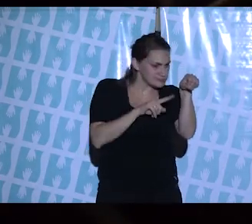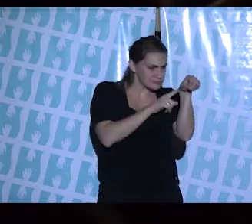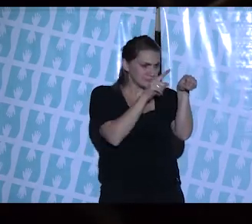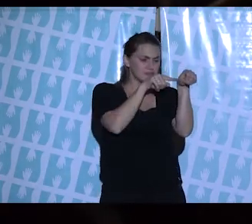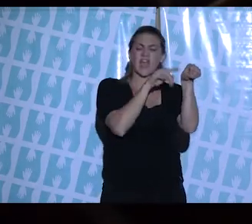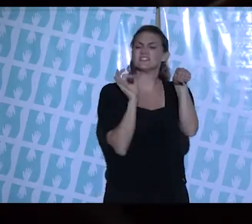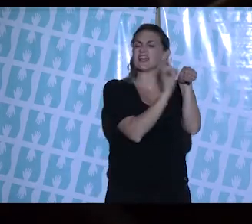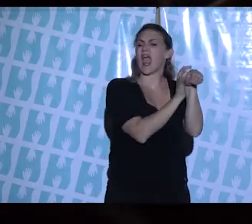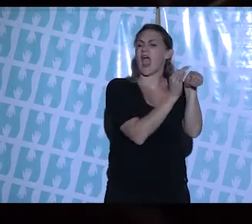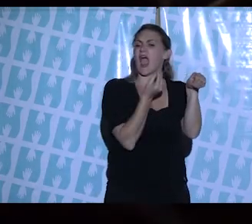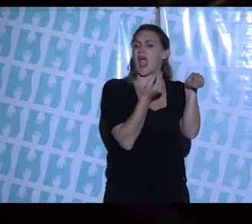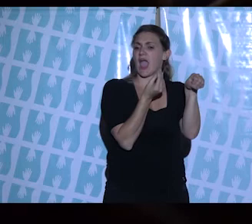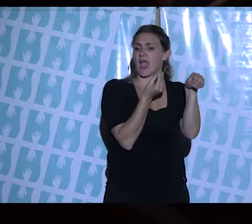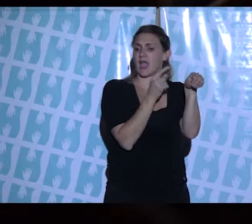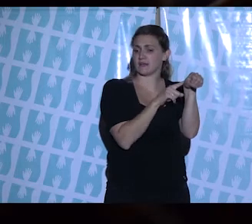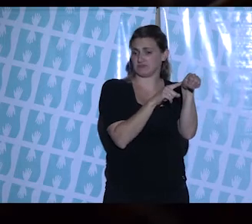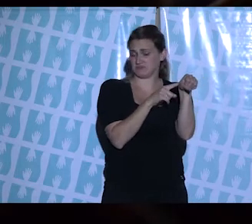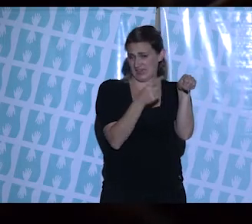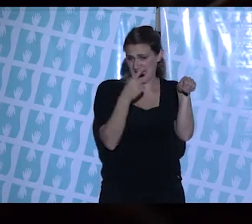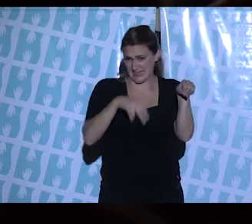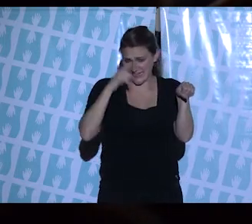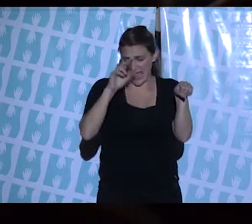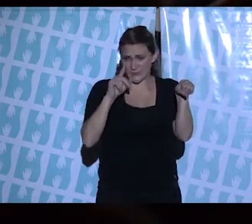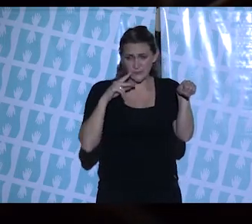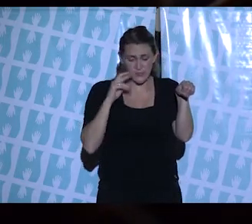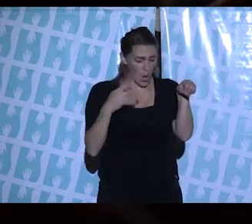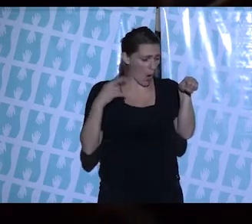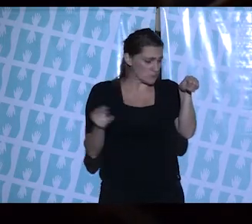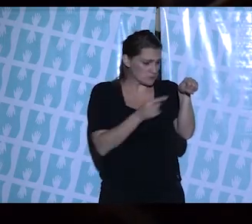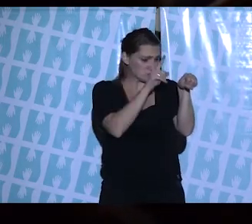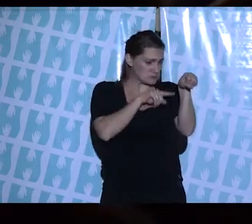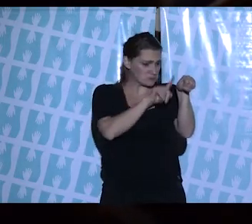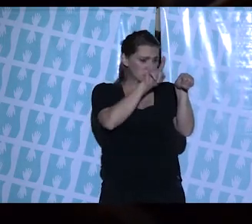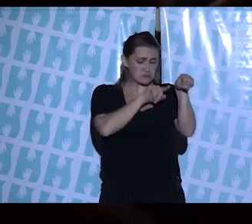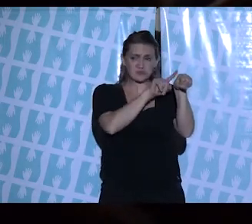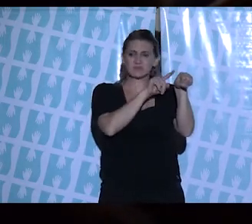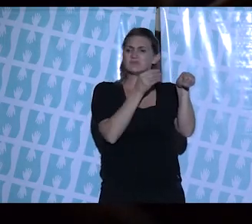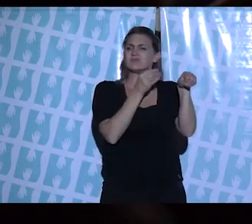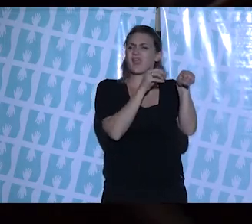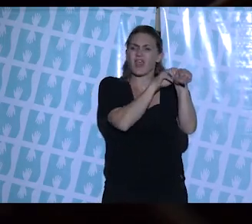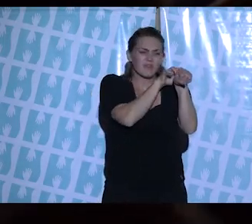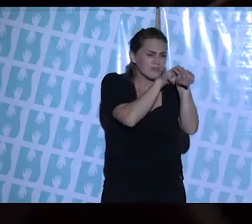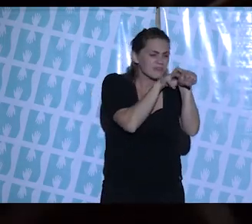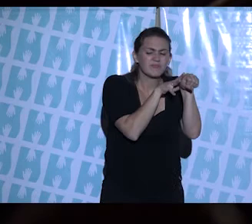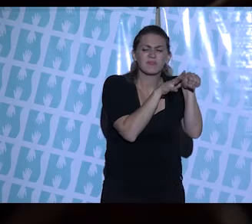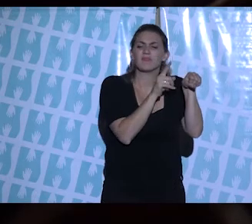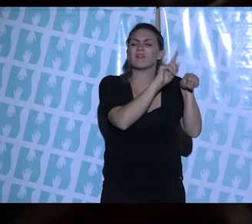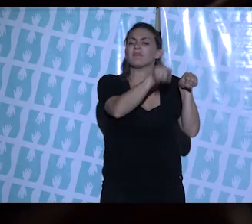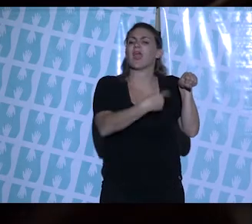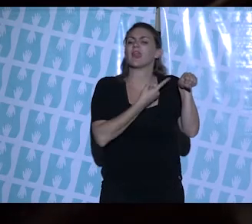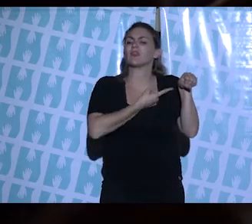del vago? O sea, es un nervio al que le llega la inervación